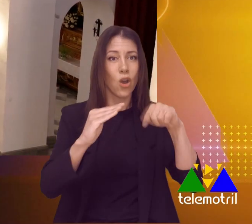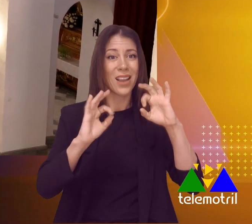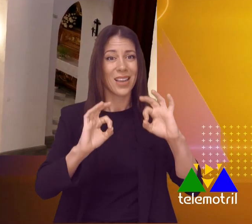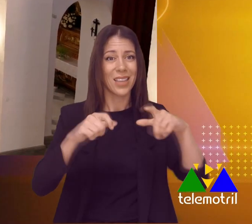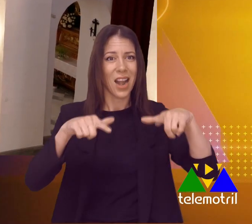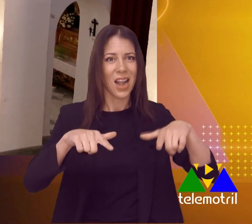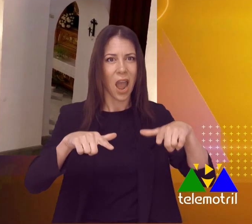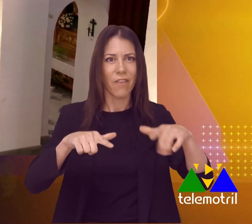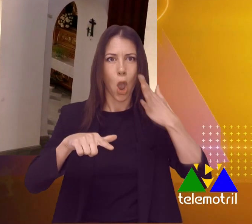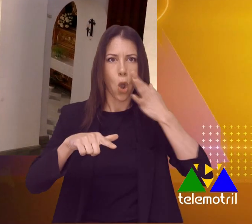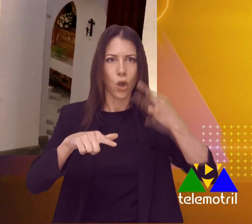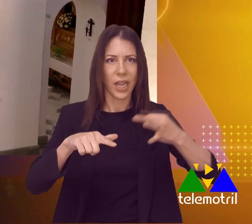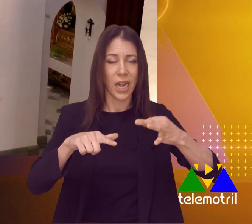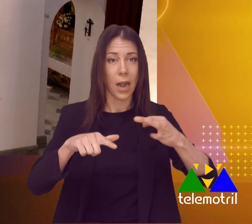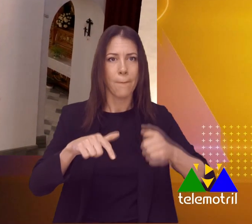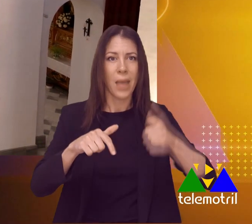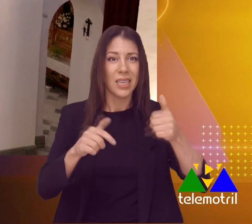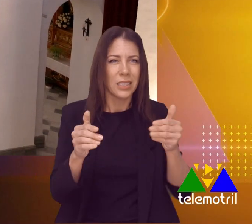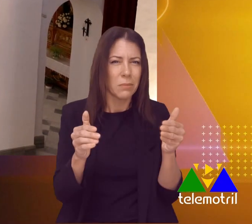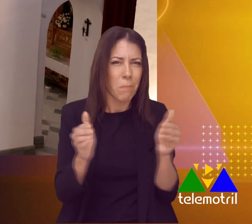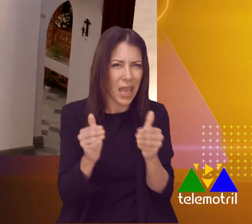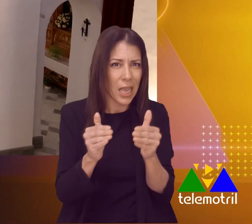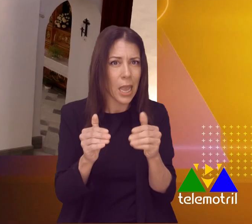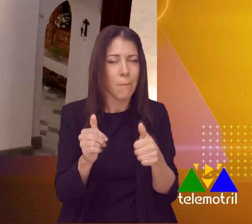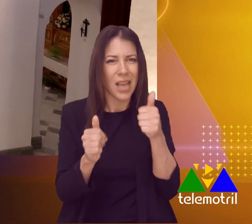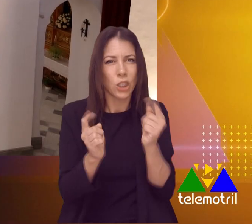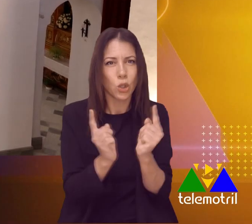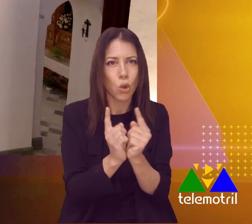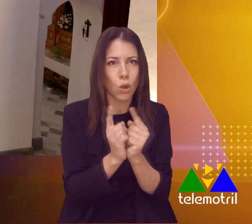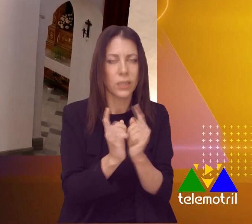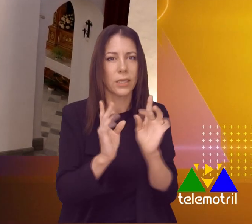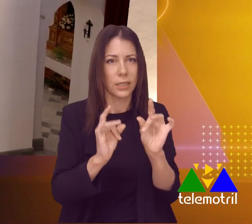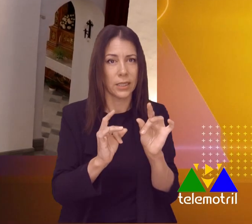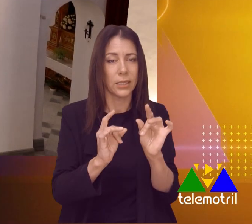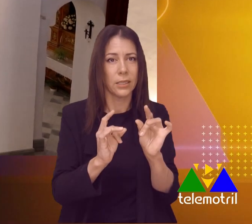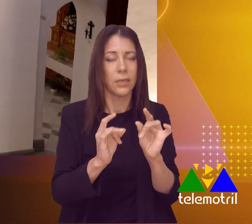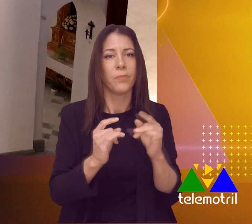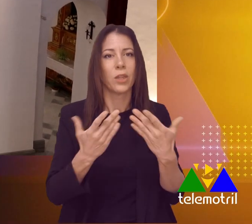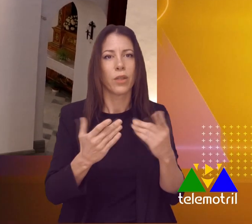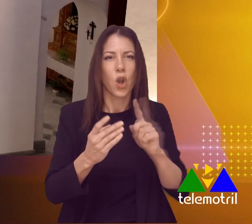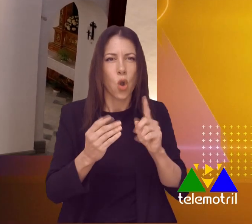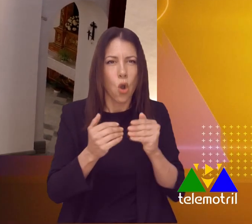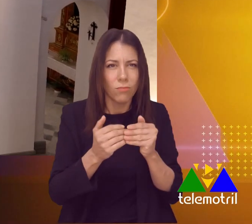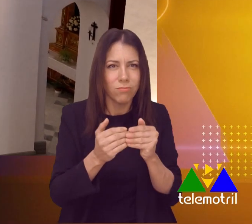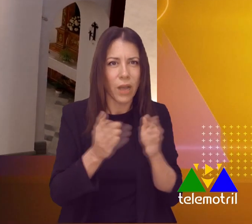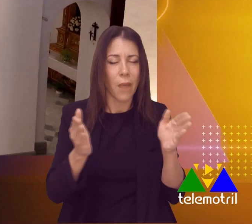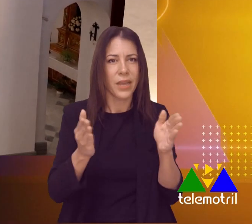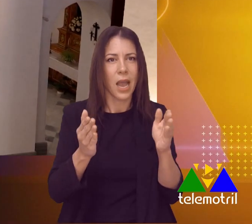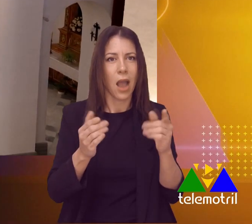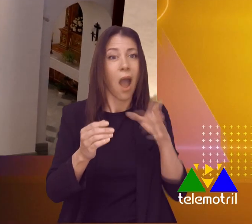que estaba muy poco desarrollada. Más pequeña, ¿no? O sea, más corta, ¿no? Y más corta, no se abría tanto hacia los